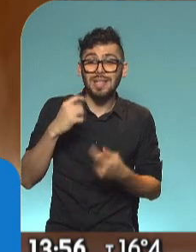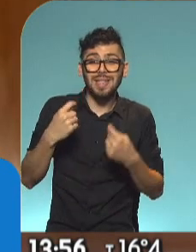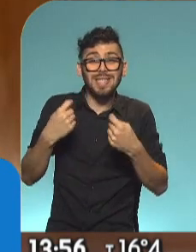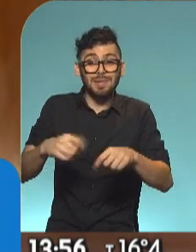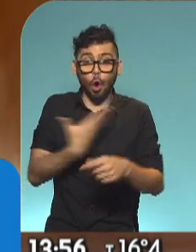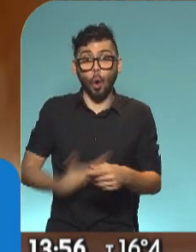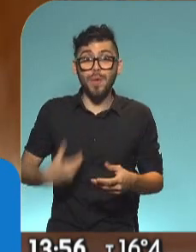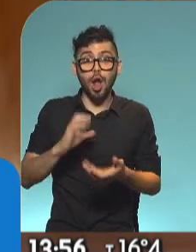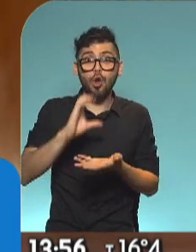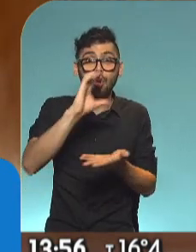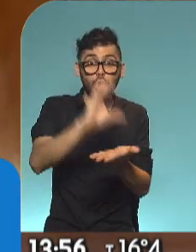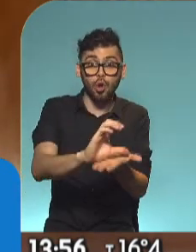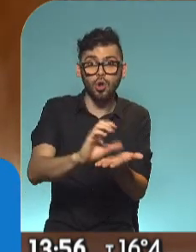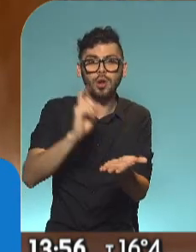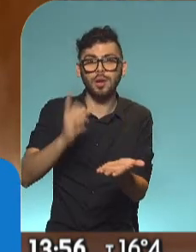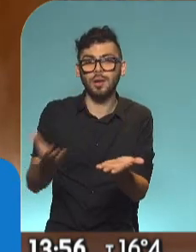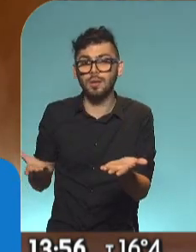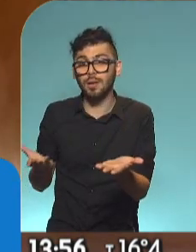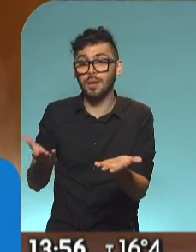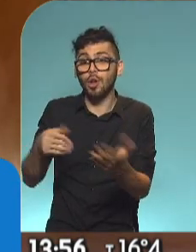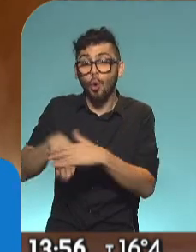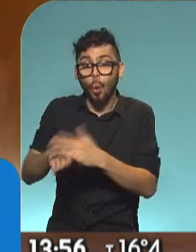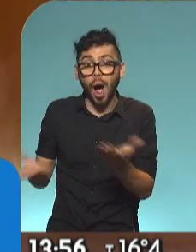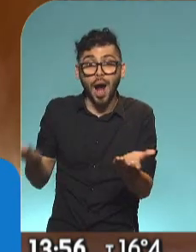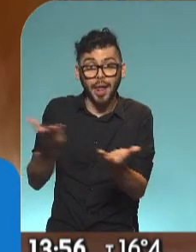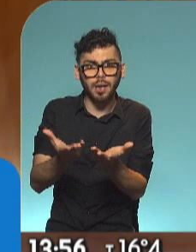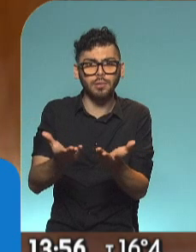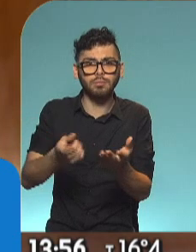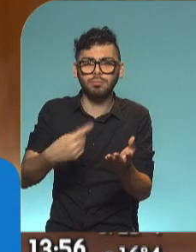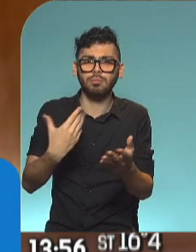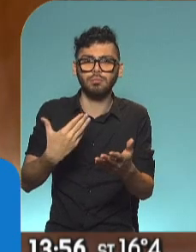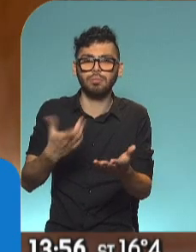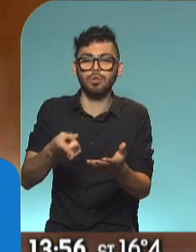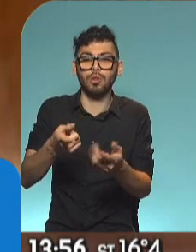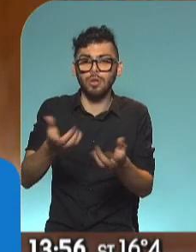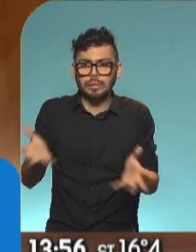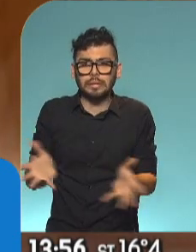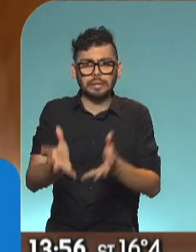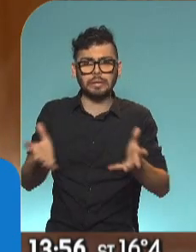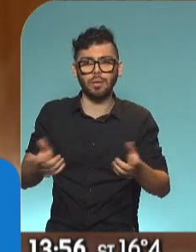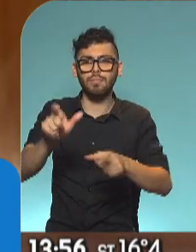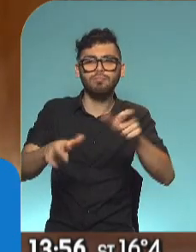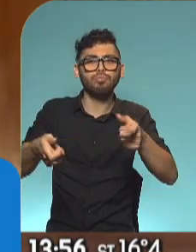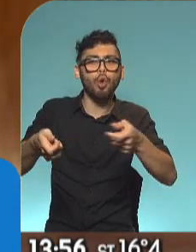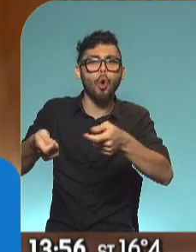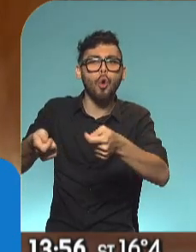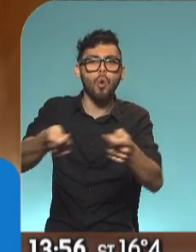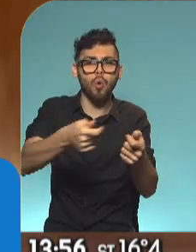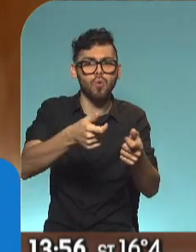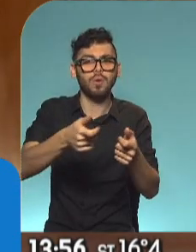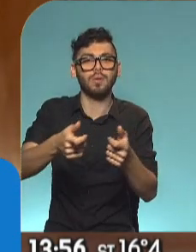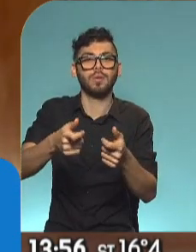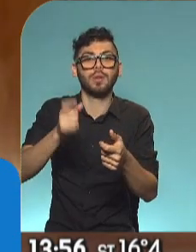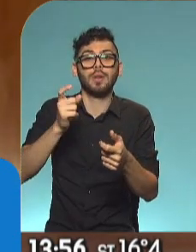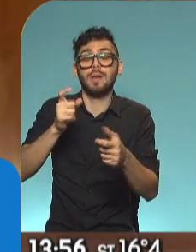desde el gobierno y con las remesas, estamos fortaleciendo el consumo y, a pesar